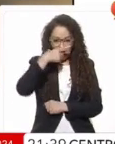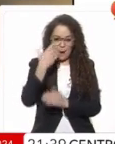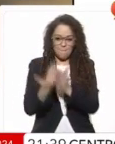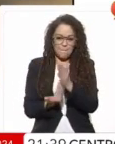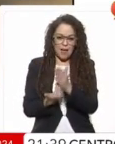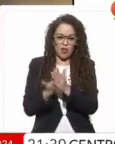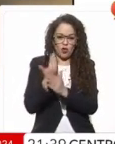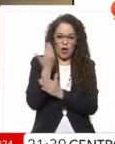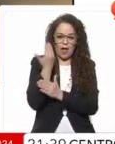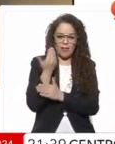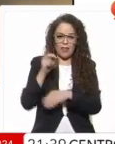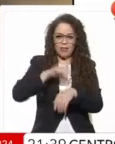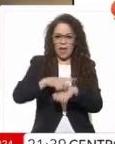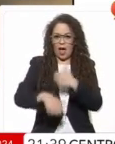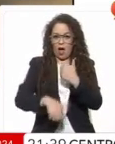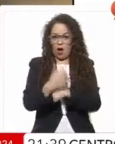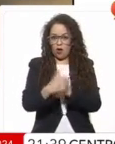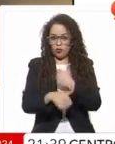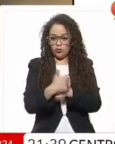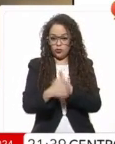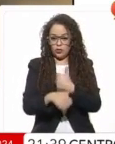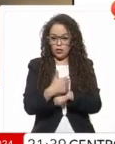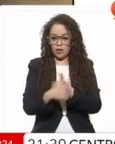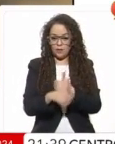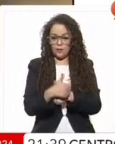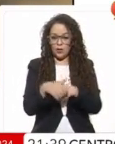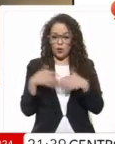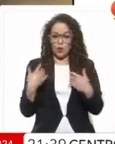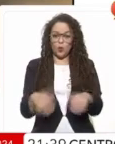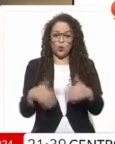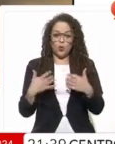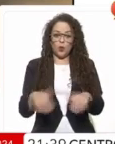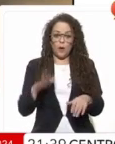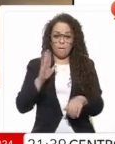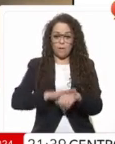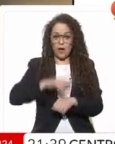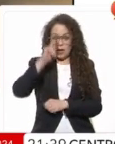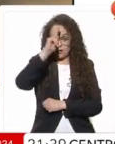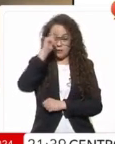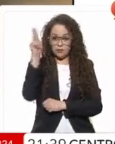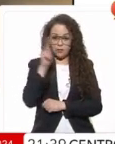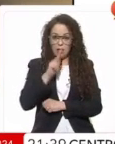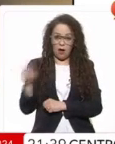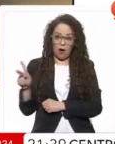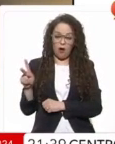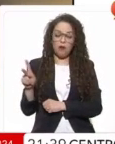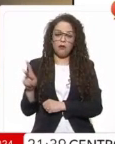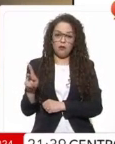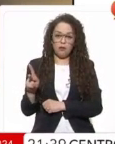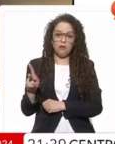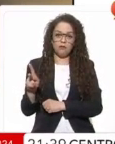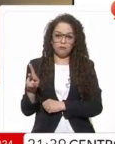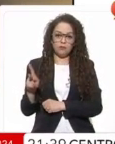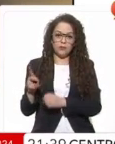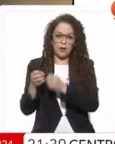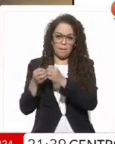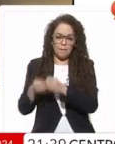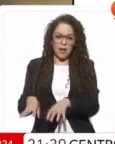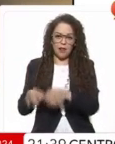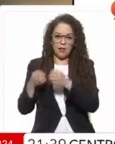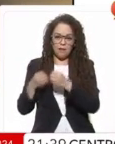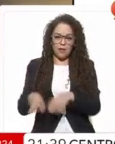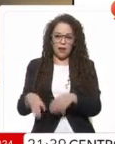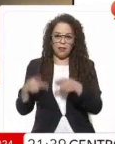madrugada del día 11 es aún una pérdida mayor de las oposiciones